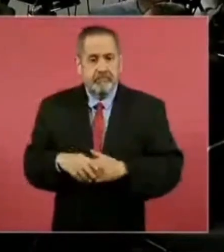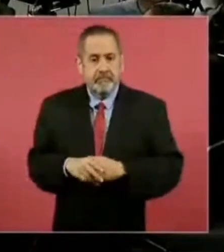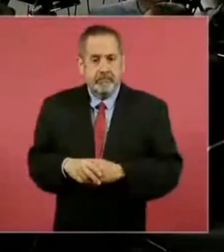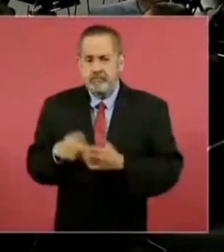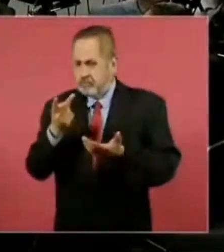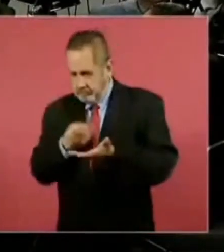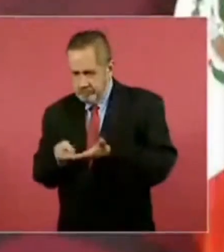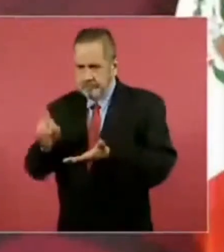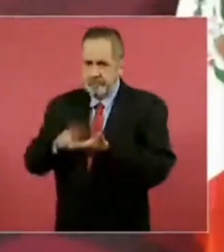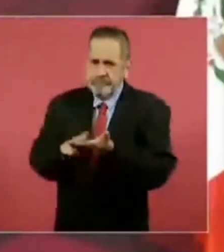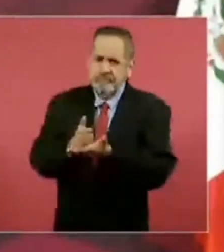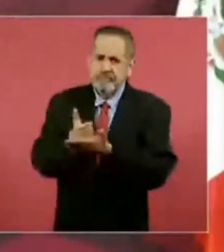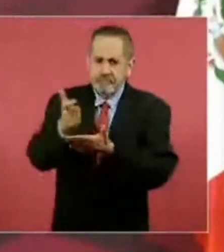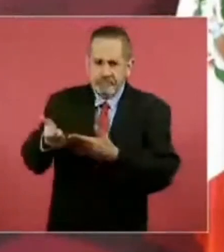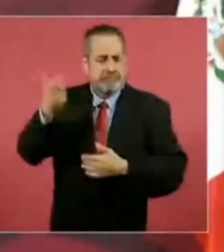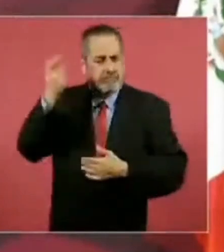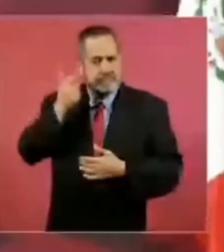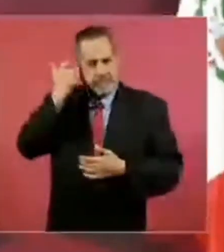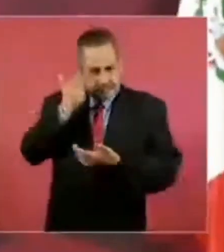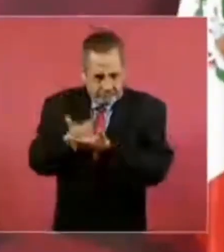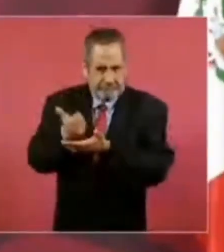doble beca.